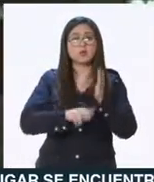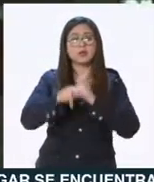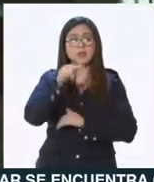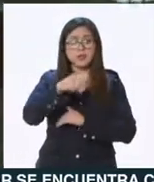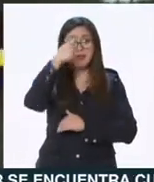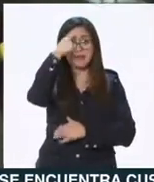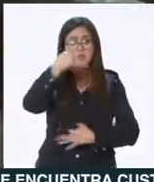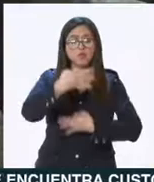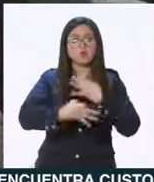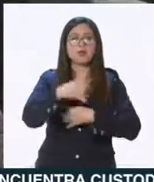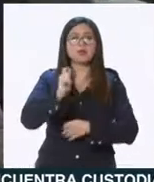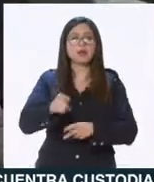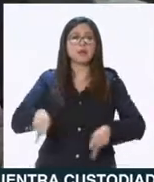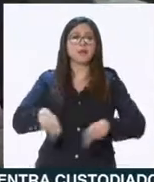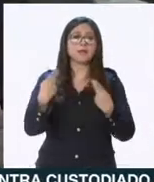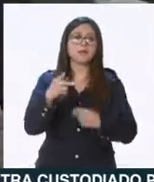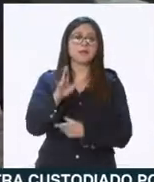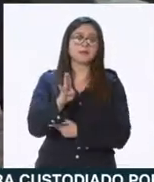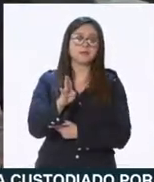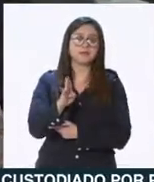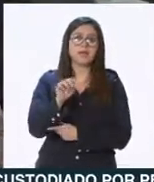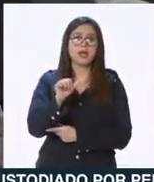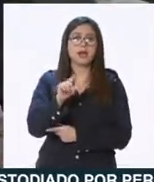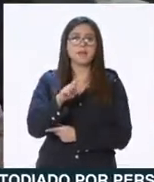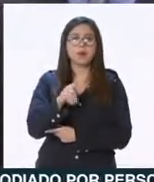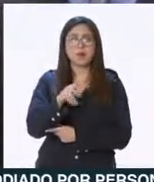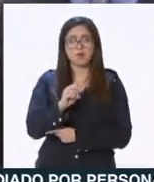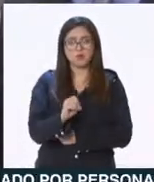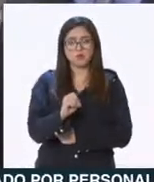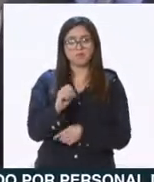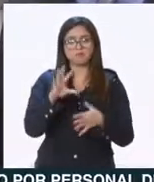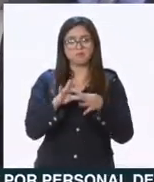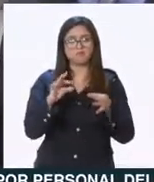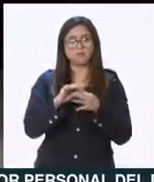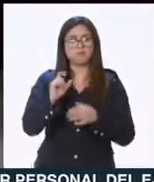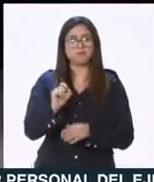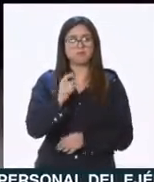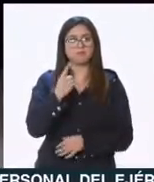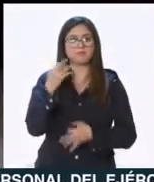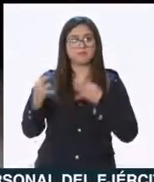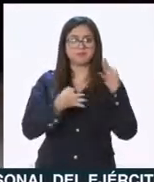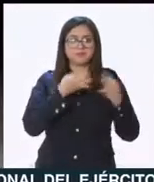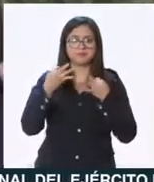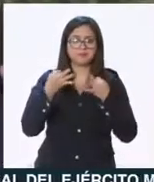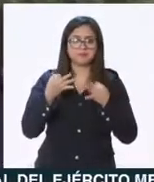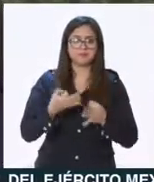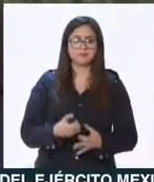delitos de narcotráfico. Alberto Álvarez Santana, 21 Noticias.